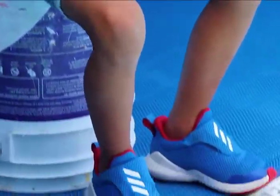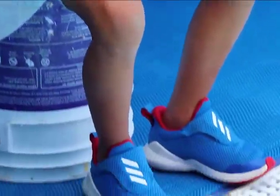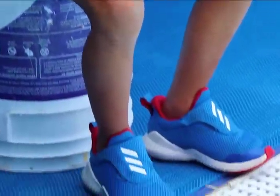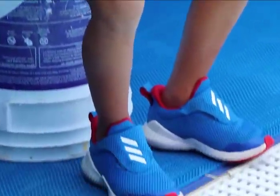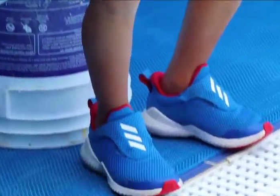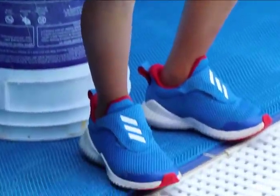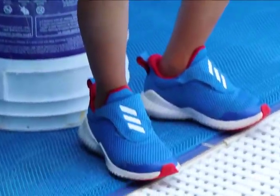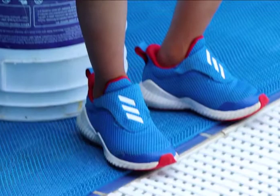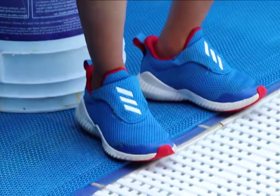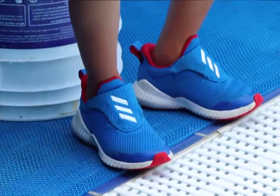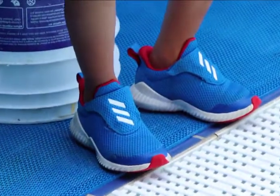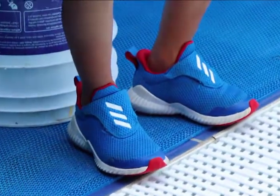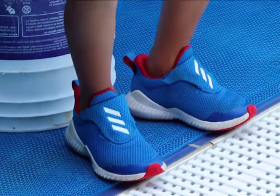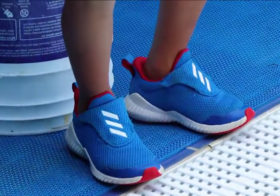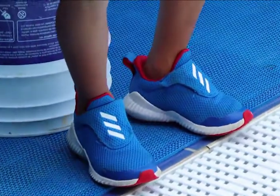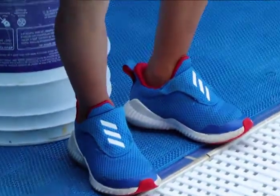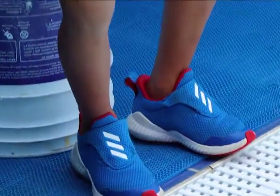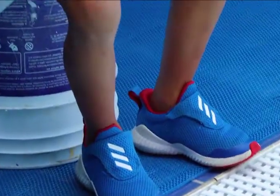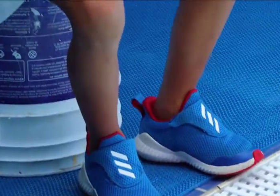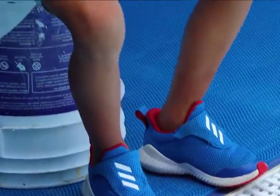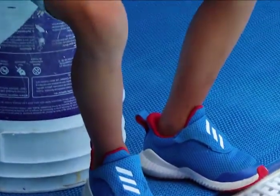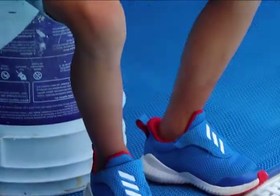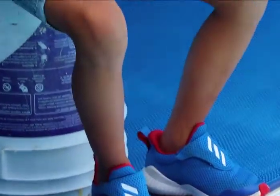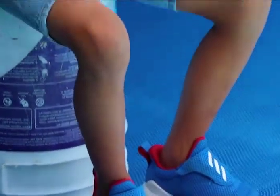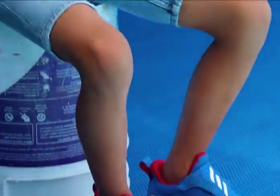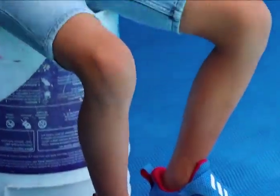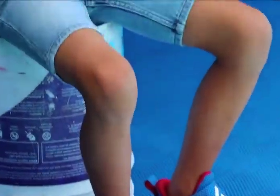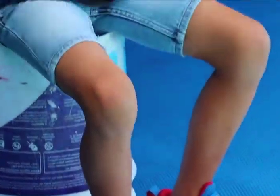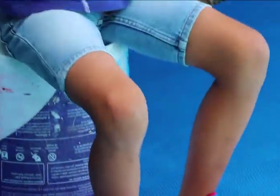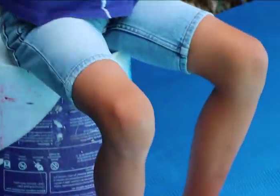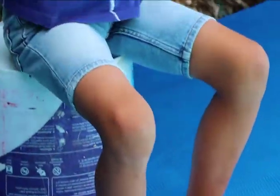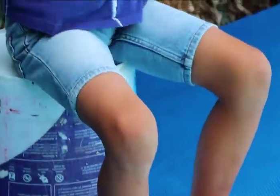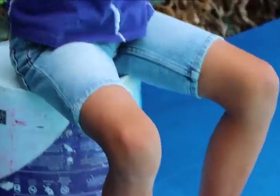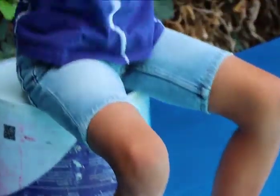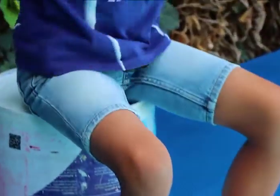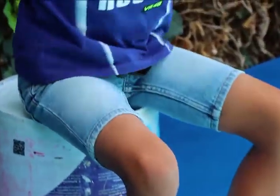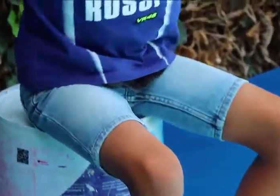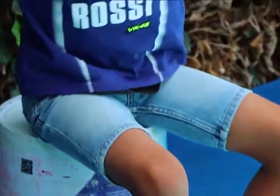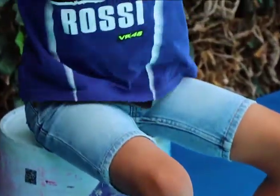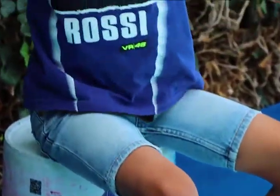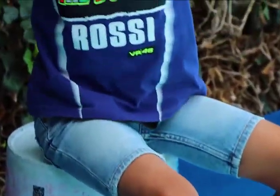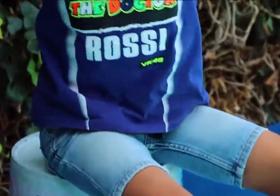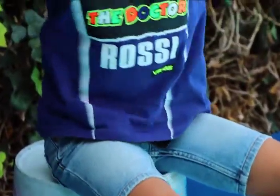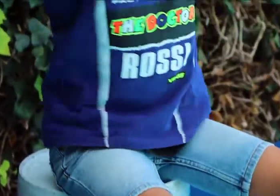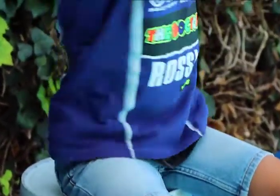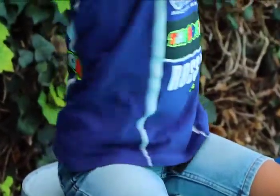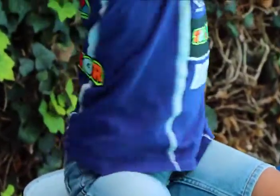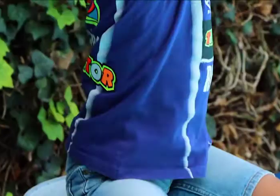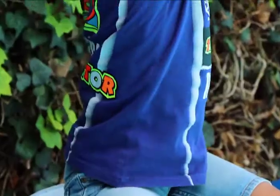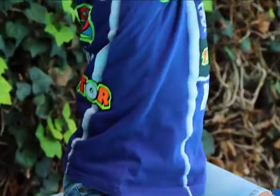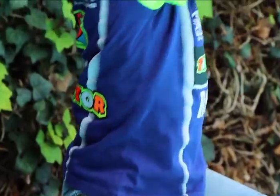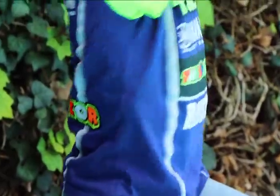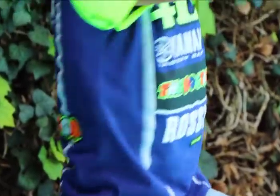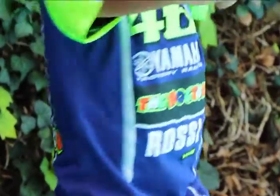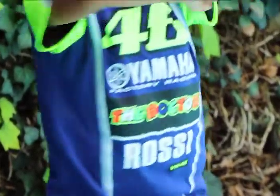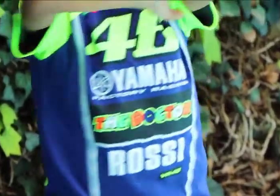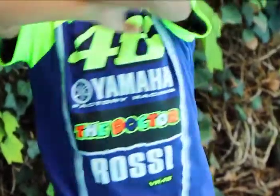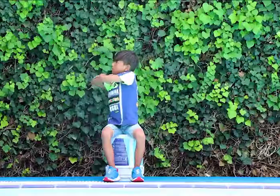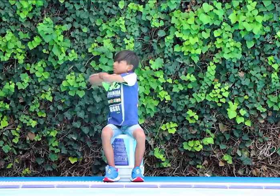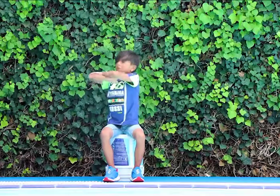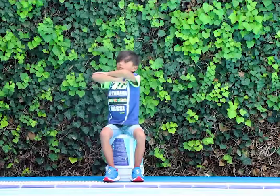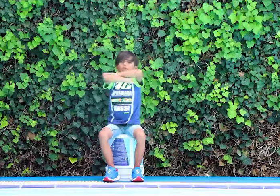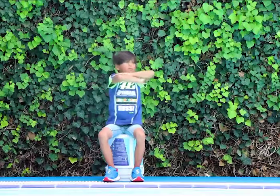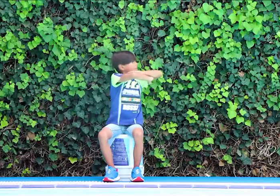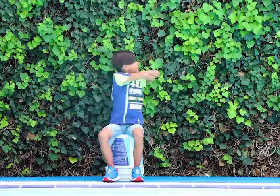derecha, izquierda, derecha, izquierda, derecha, izquierda, derecha, izquierda. Mantenemos bien derecha